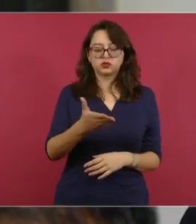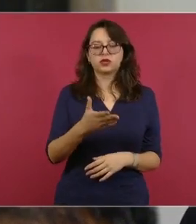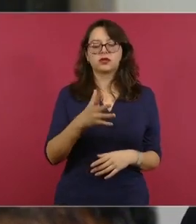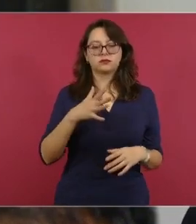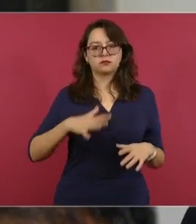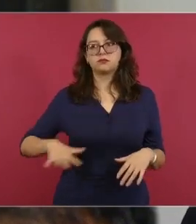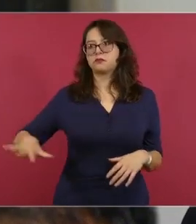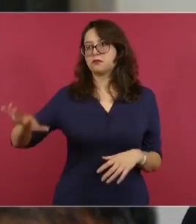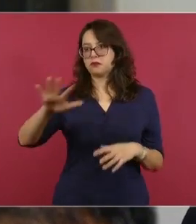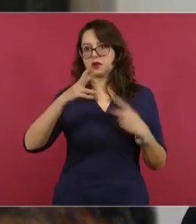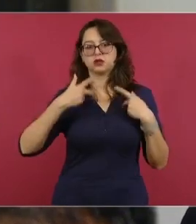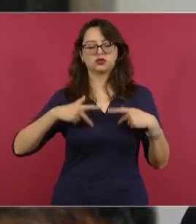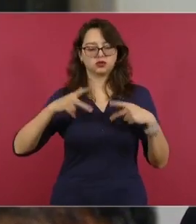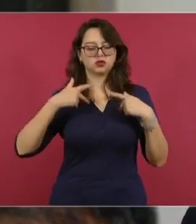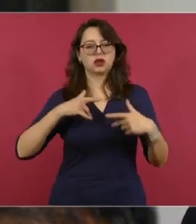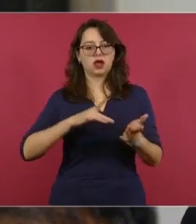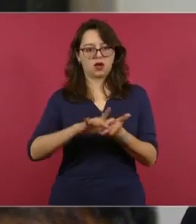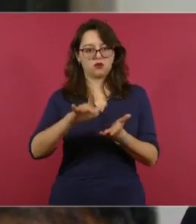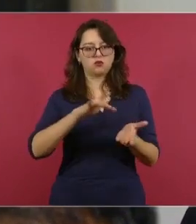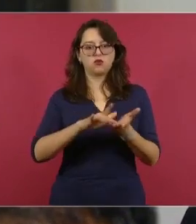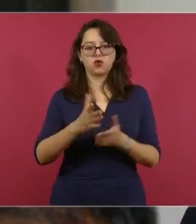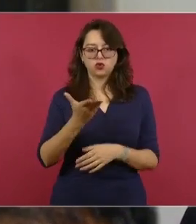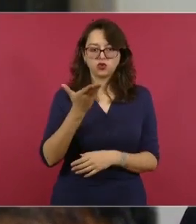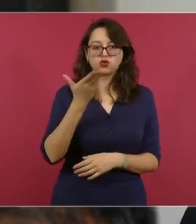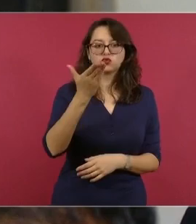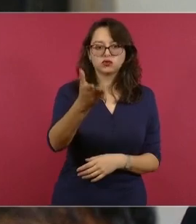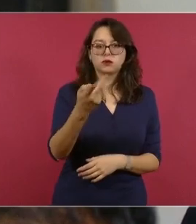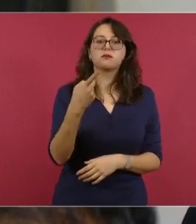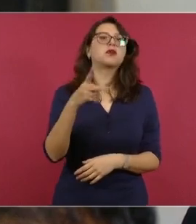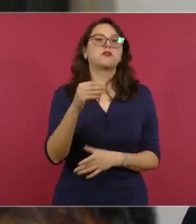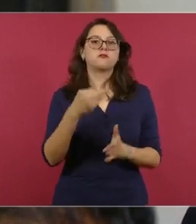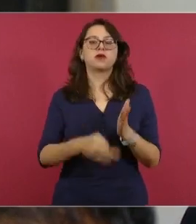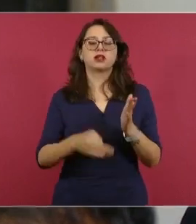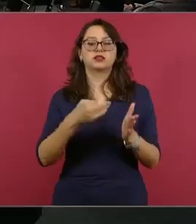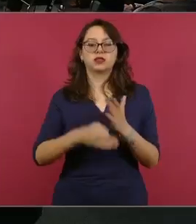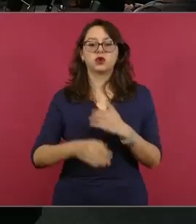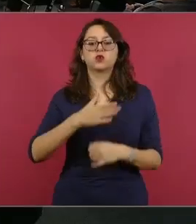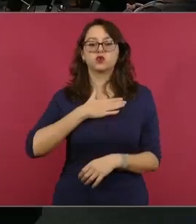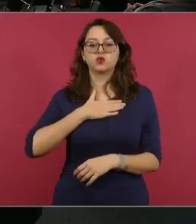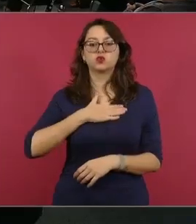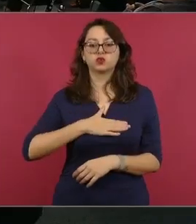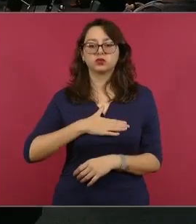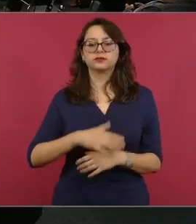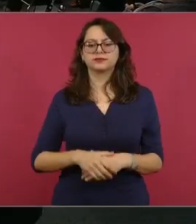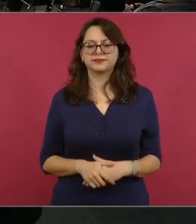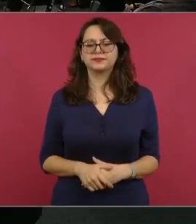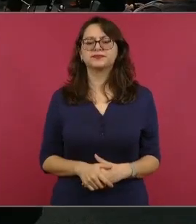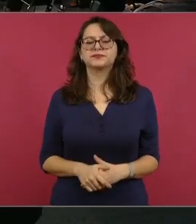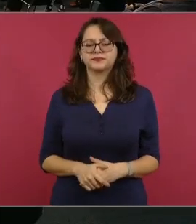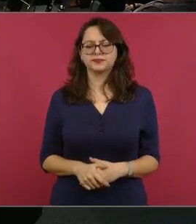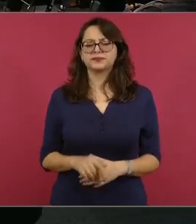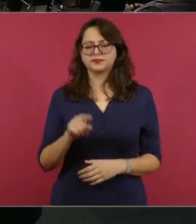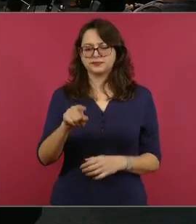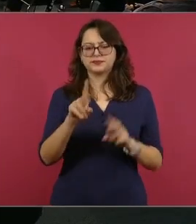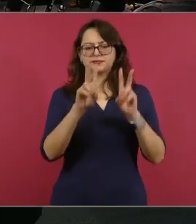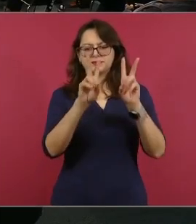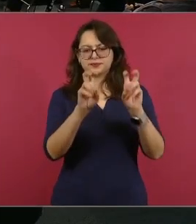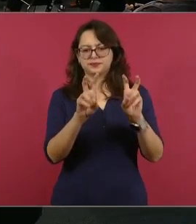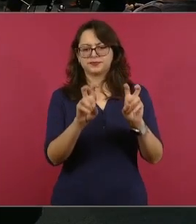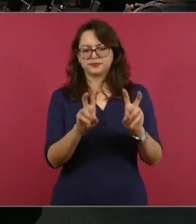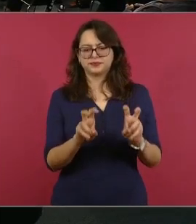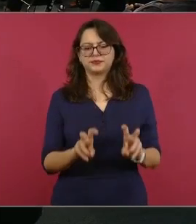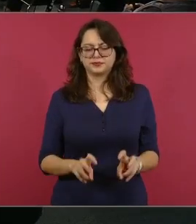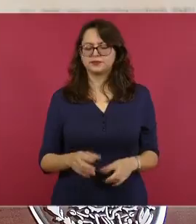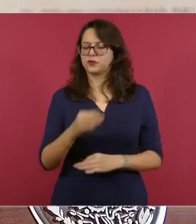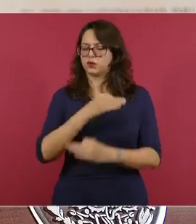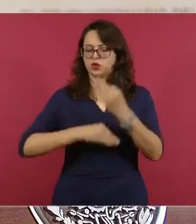mundial de incredibilidad, y la gente necesita todavía justicia, presidente. Bueno, vamos a atender todo. Esto último